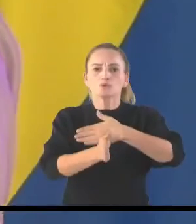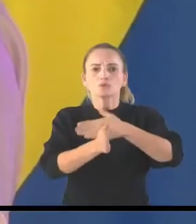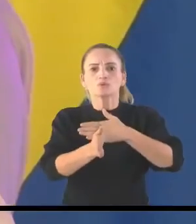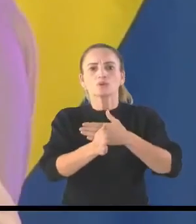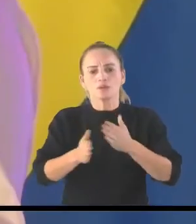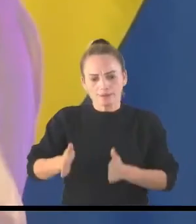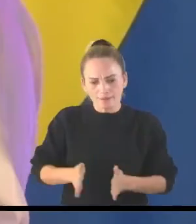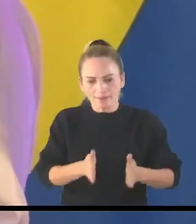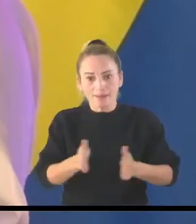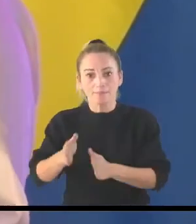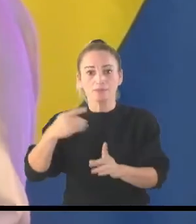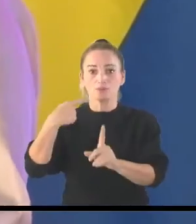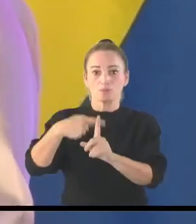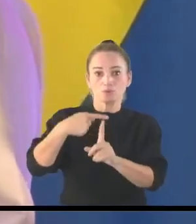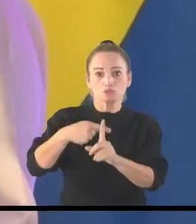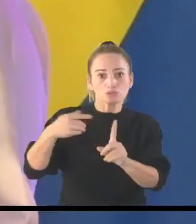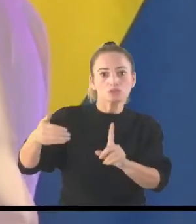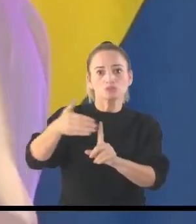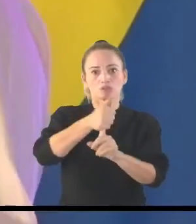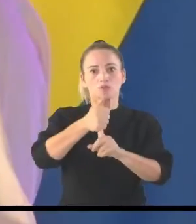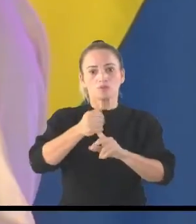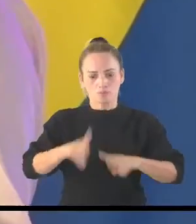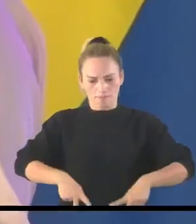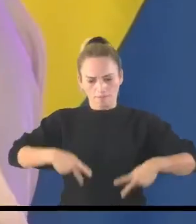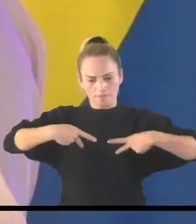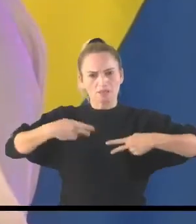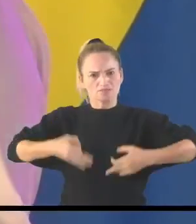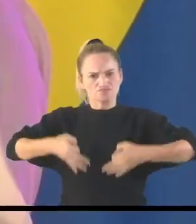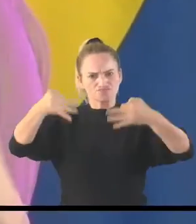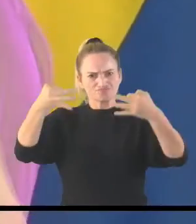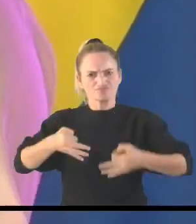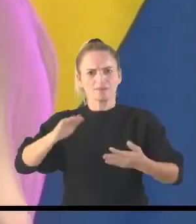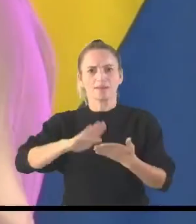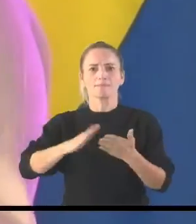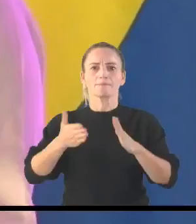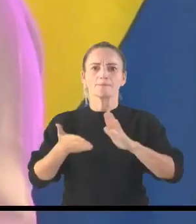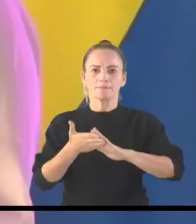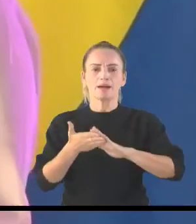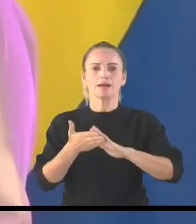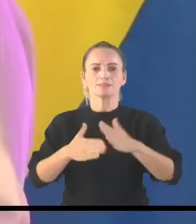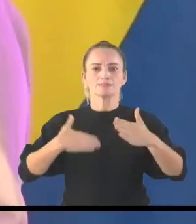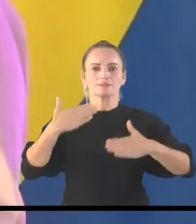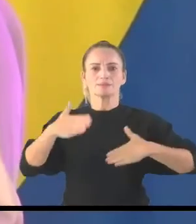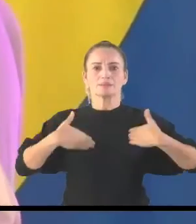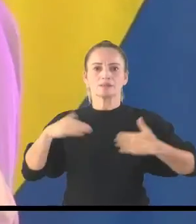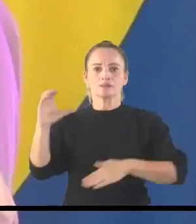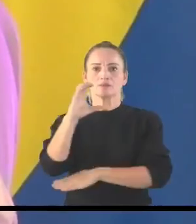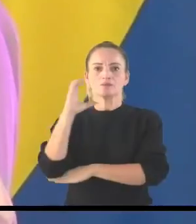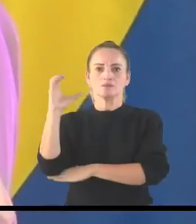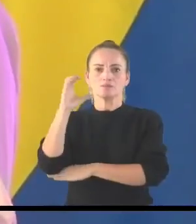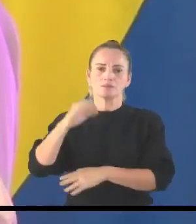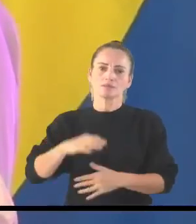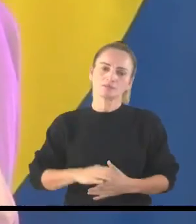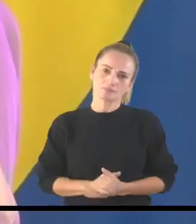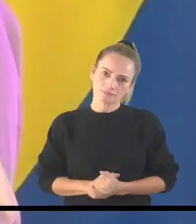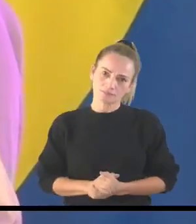encontrando caminos posibles para una vida digna, en paz y en alegría en este país.